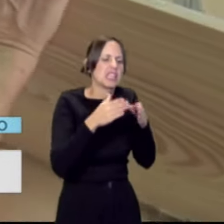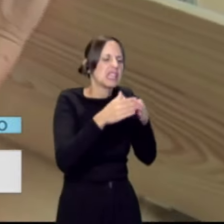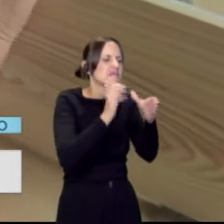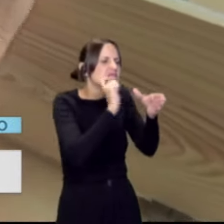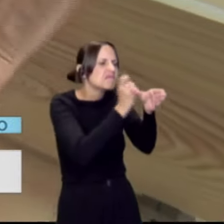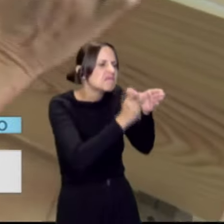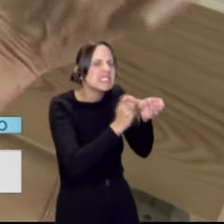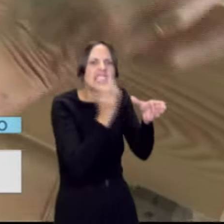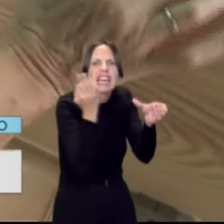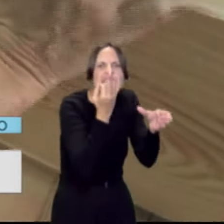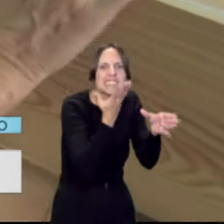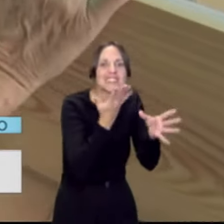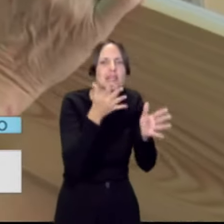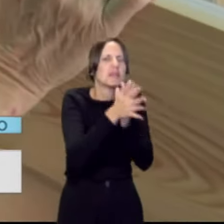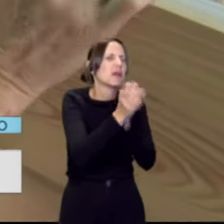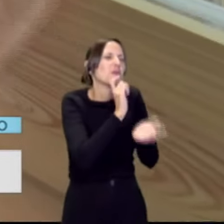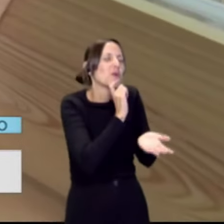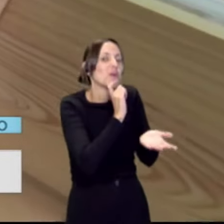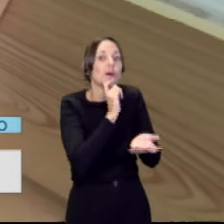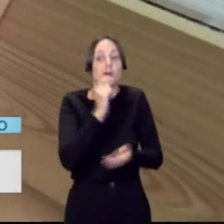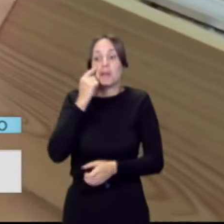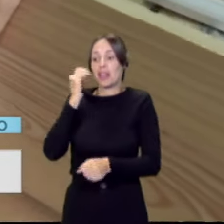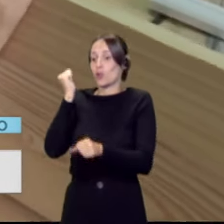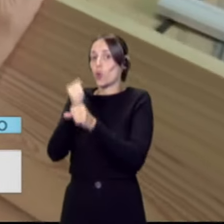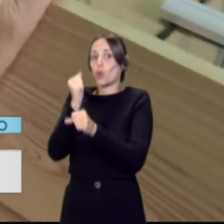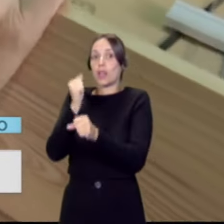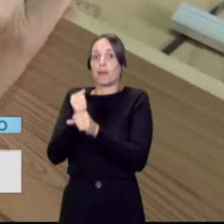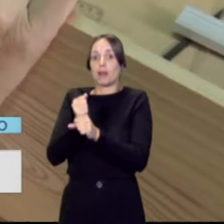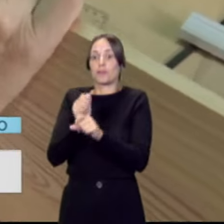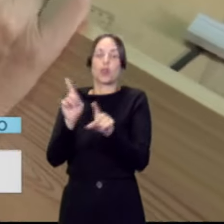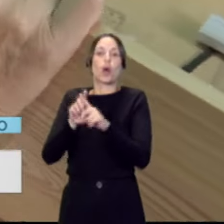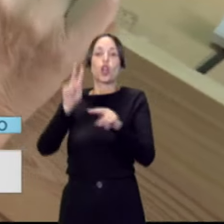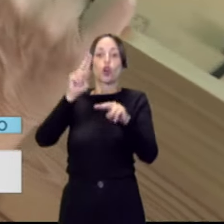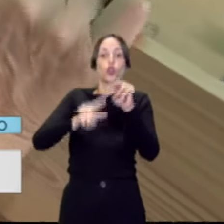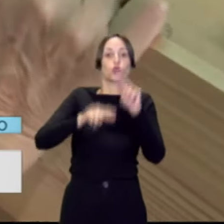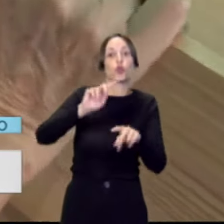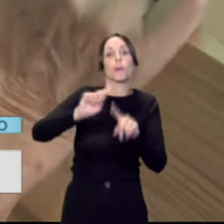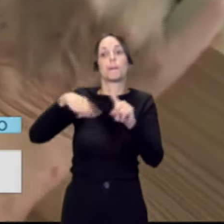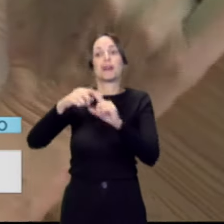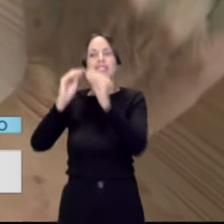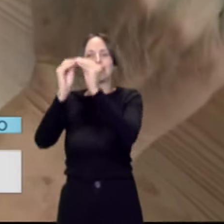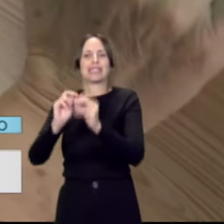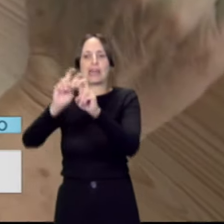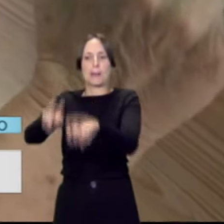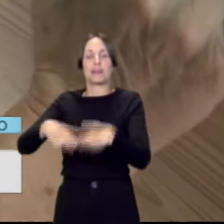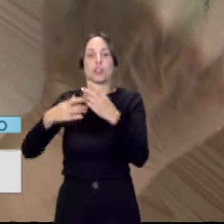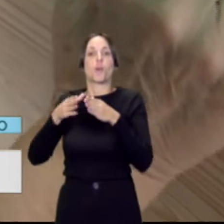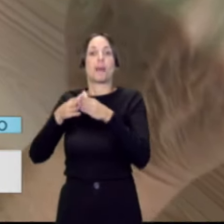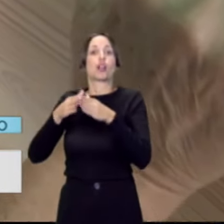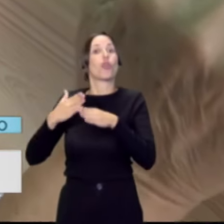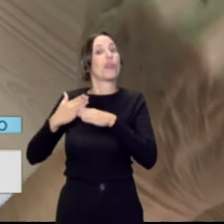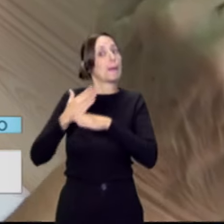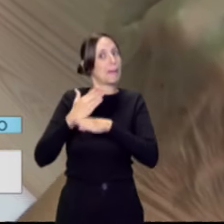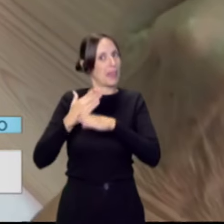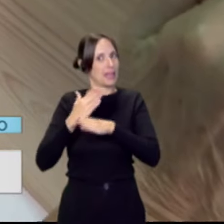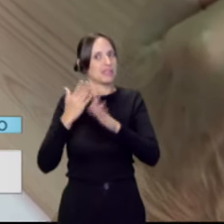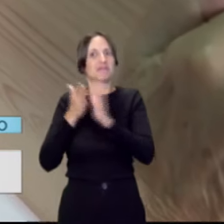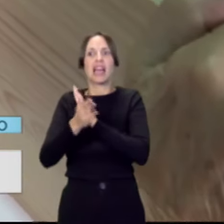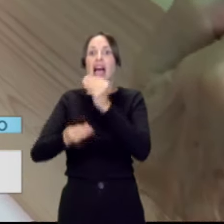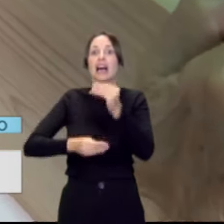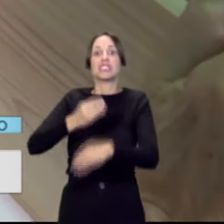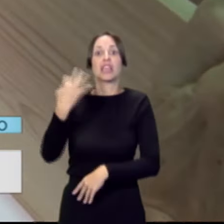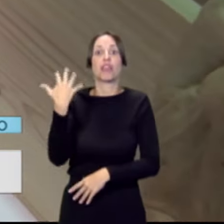explicar? Bueno, la carpintería de Ribera pues, es el oficio de la construcción y reparación de barcos de madera y se practica la ribera, la orilla tanto de una playa como